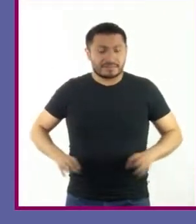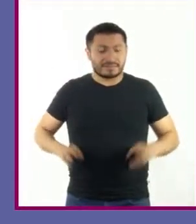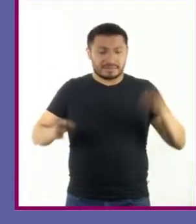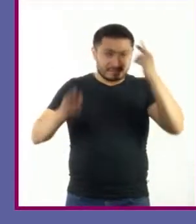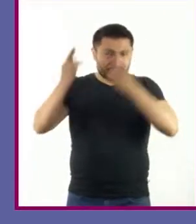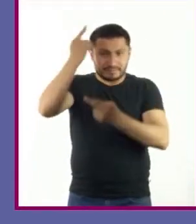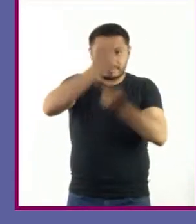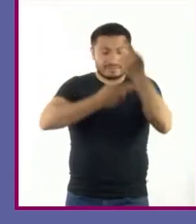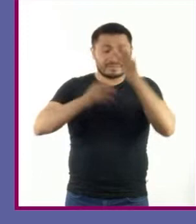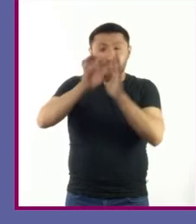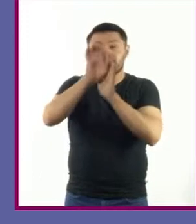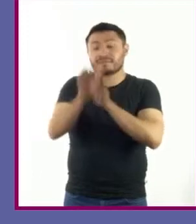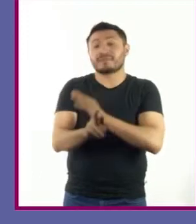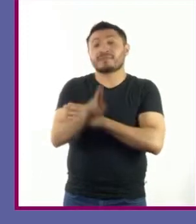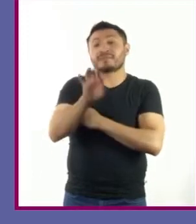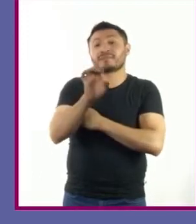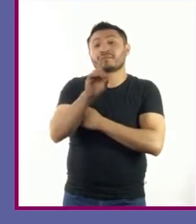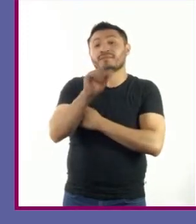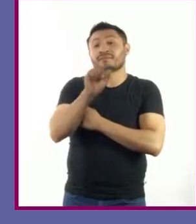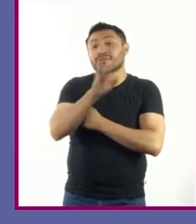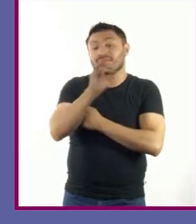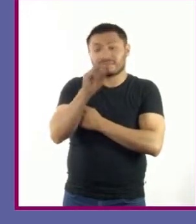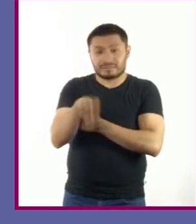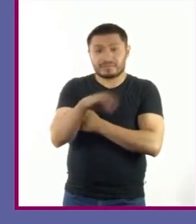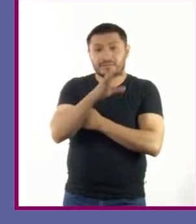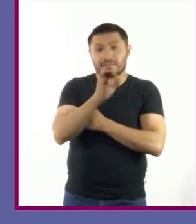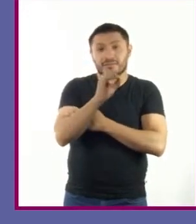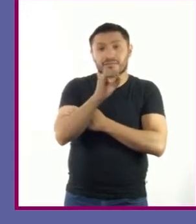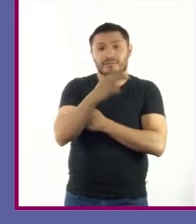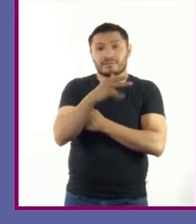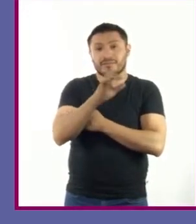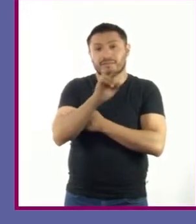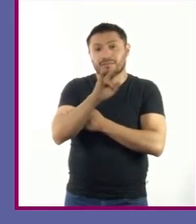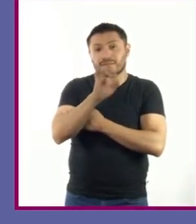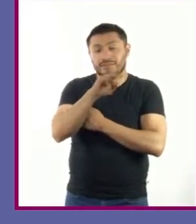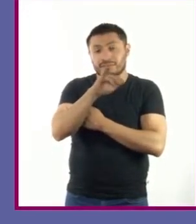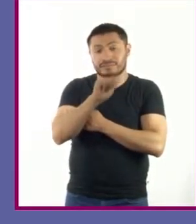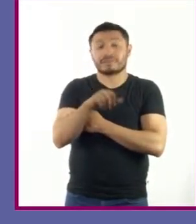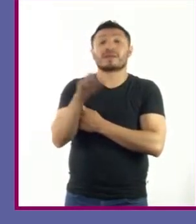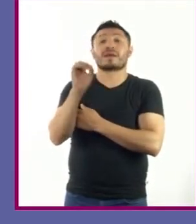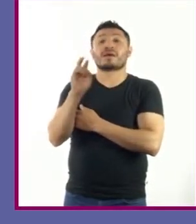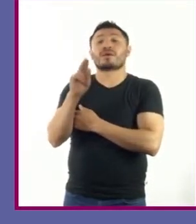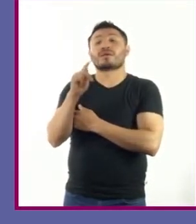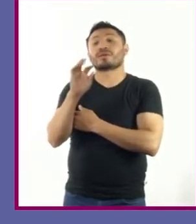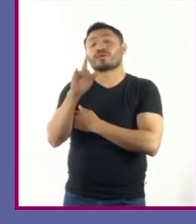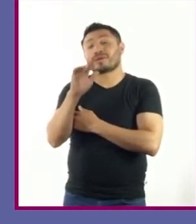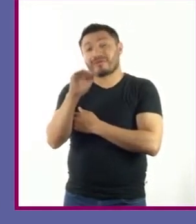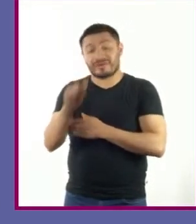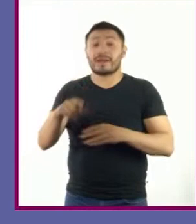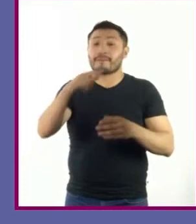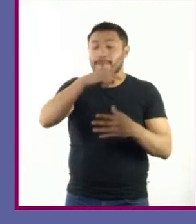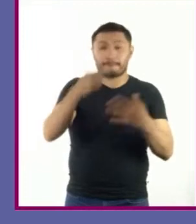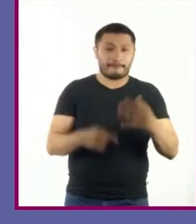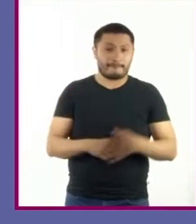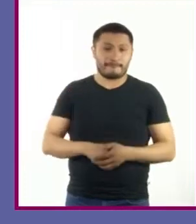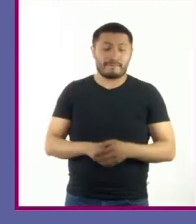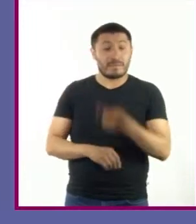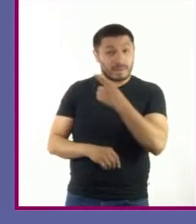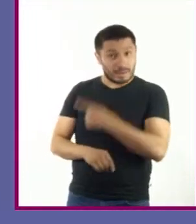como la redacción, coherencia y ortografía, entre otros. Como la que ya tenemos,